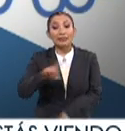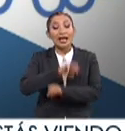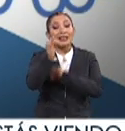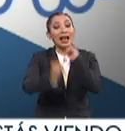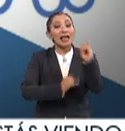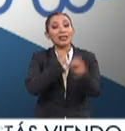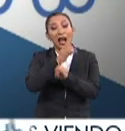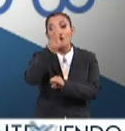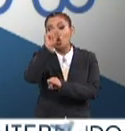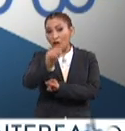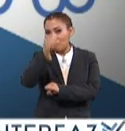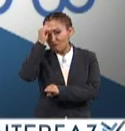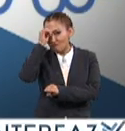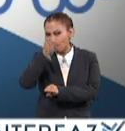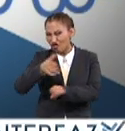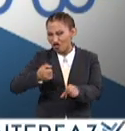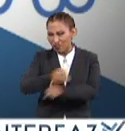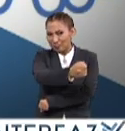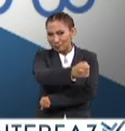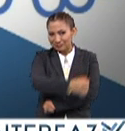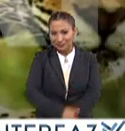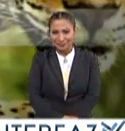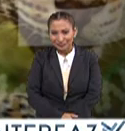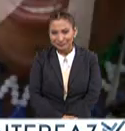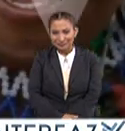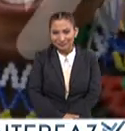Día Internacional de la No Violencia.